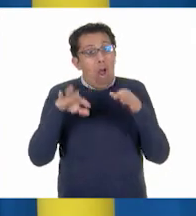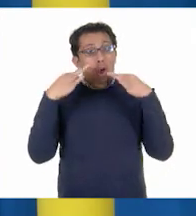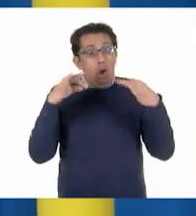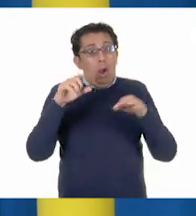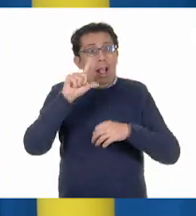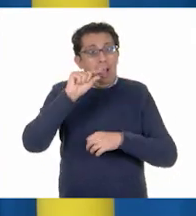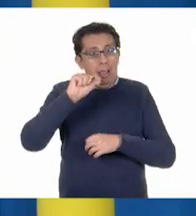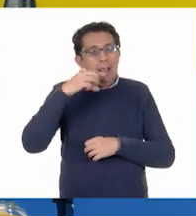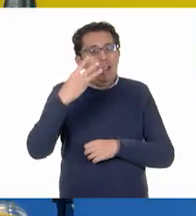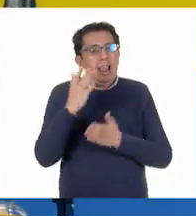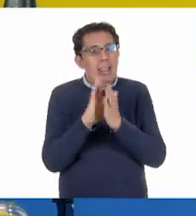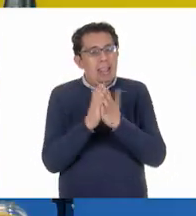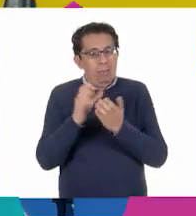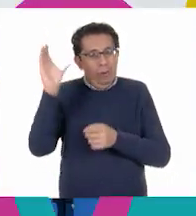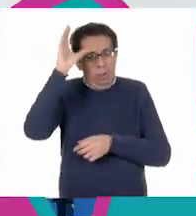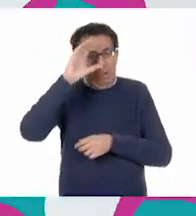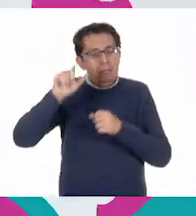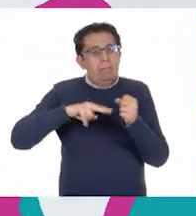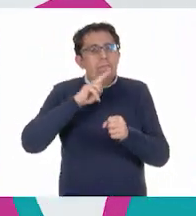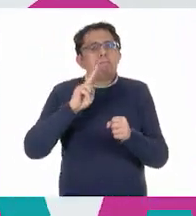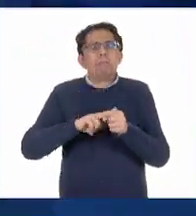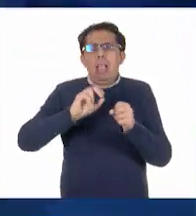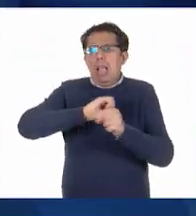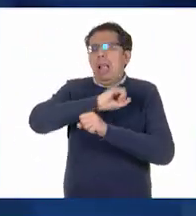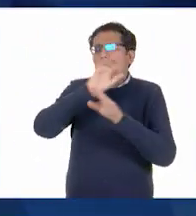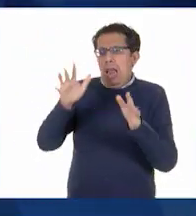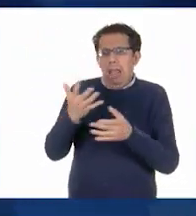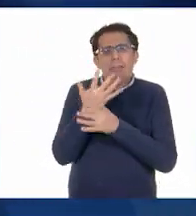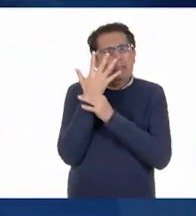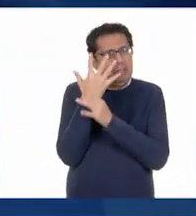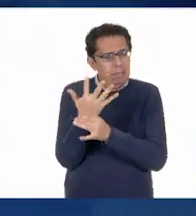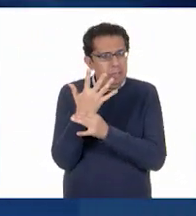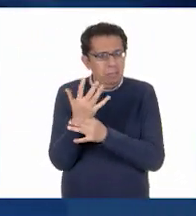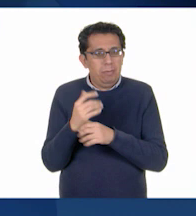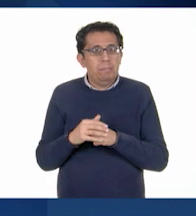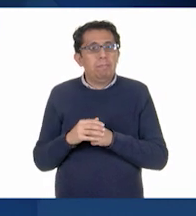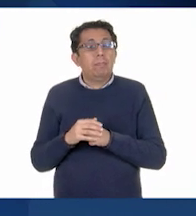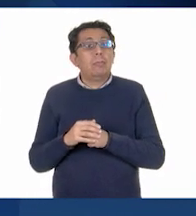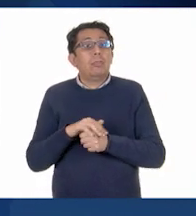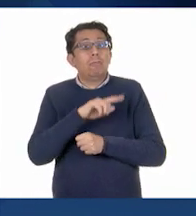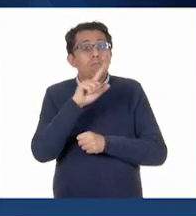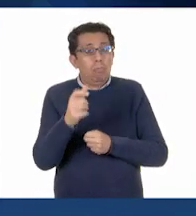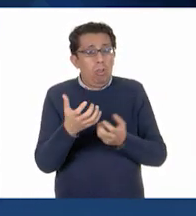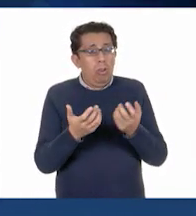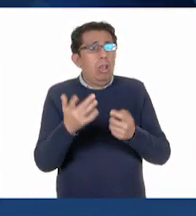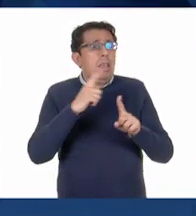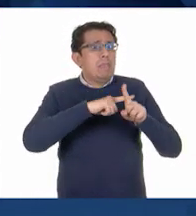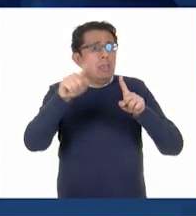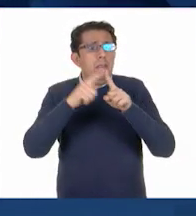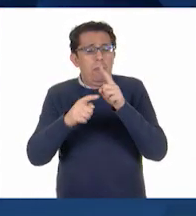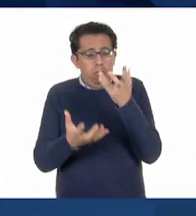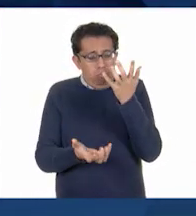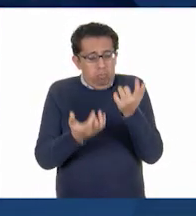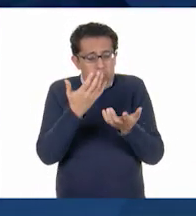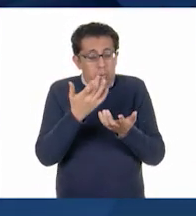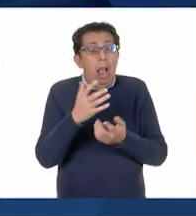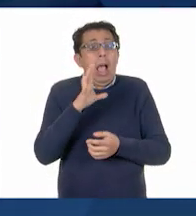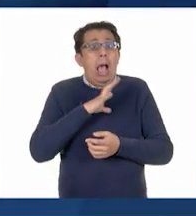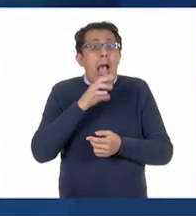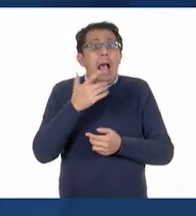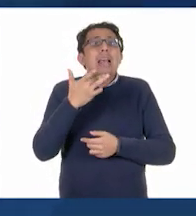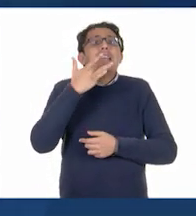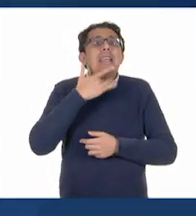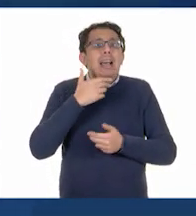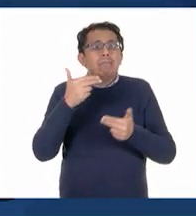Ciencias Naturales? Por supuesto, dice así. Al quemar combustible se desprende un gas llamado dióxido de